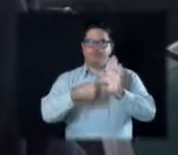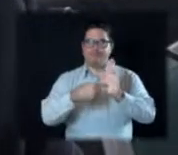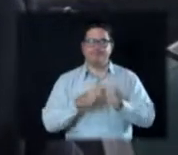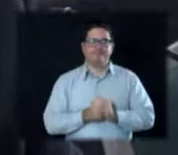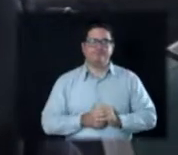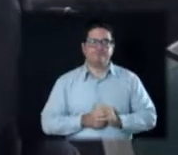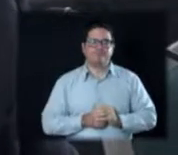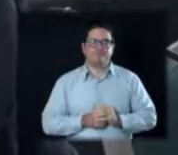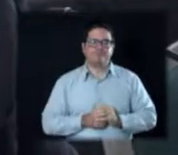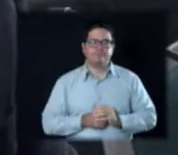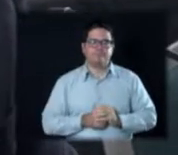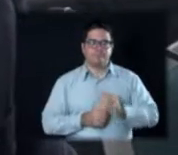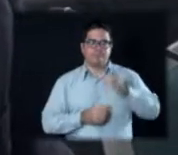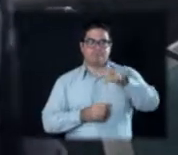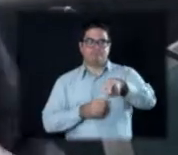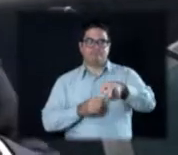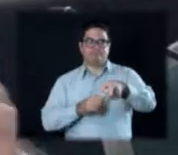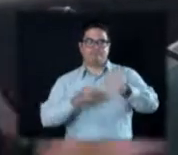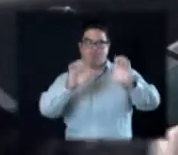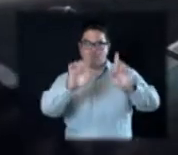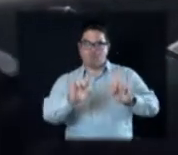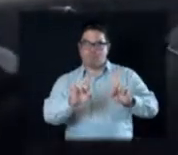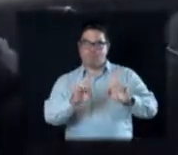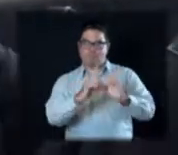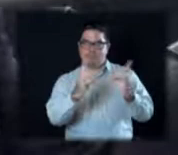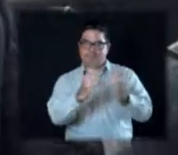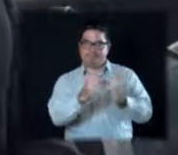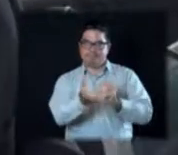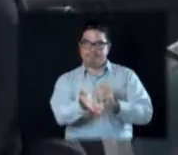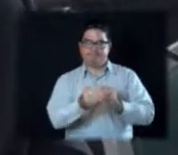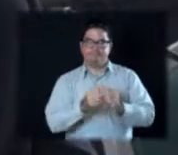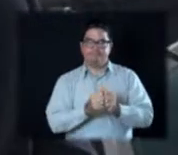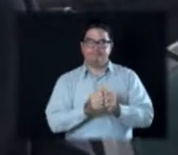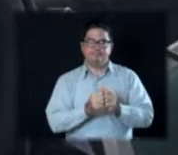le voy a dar un ejemplo. El Departamento de Educación